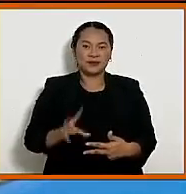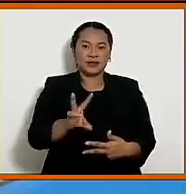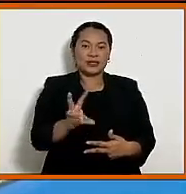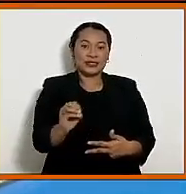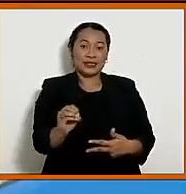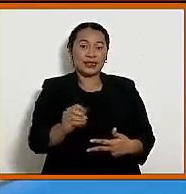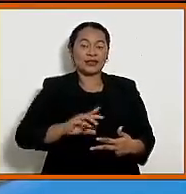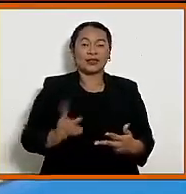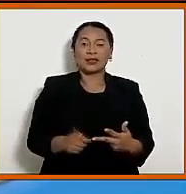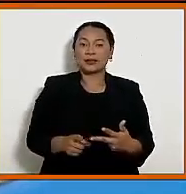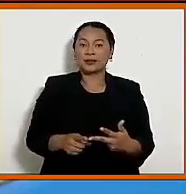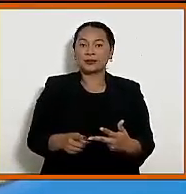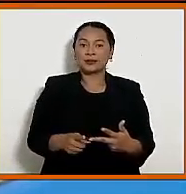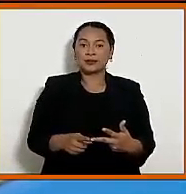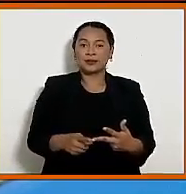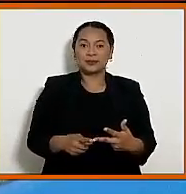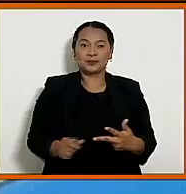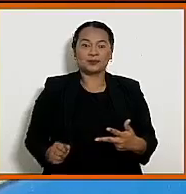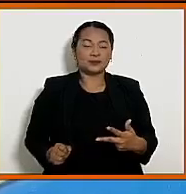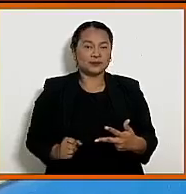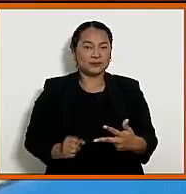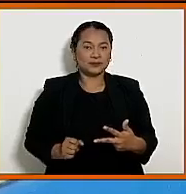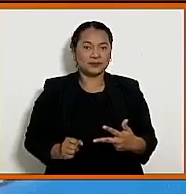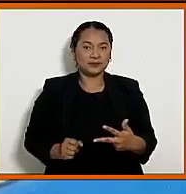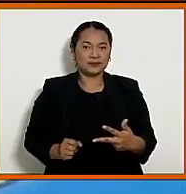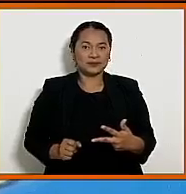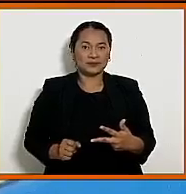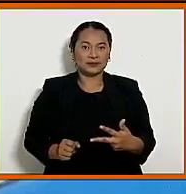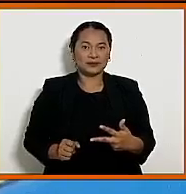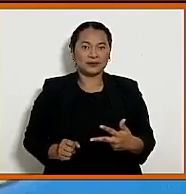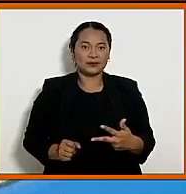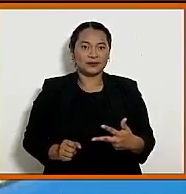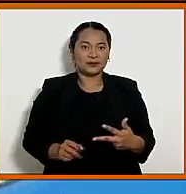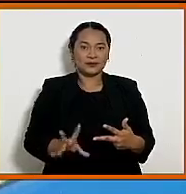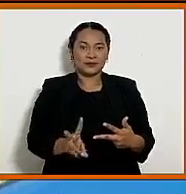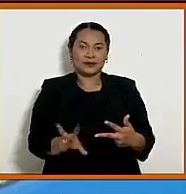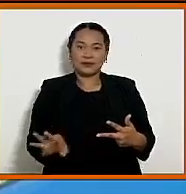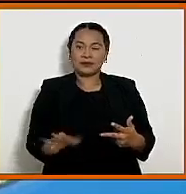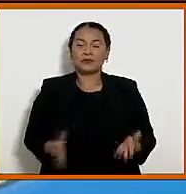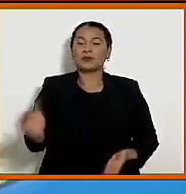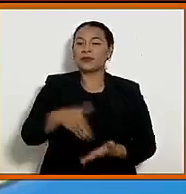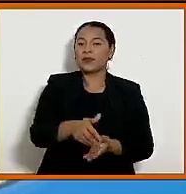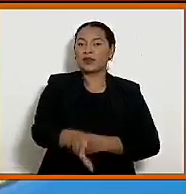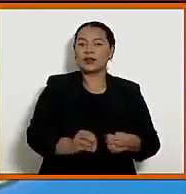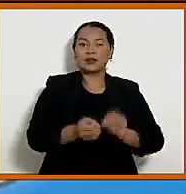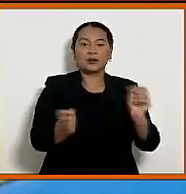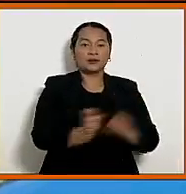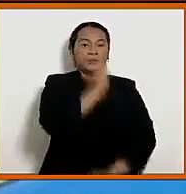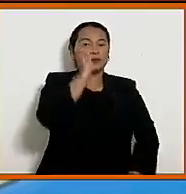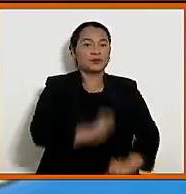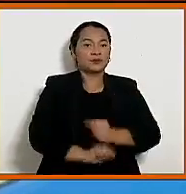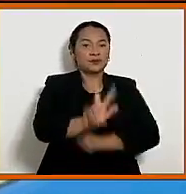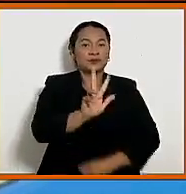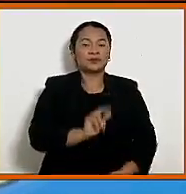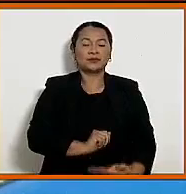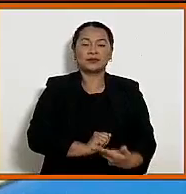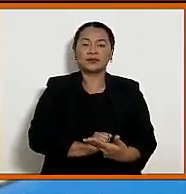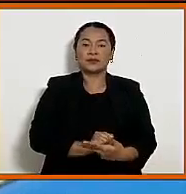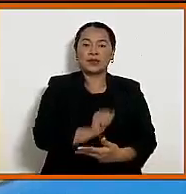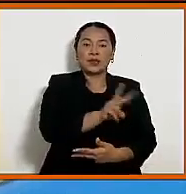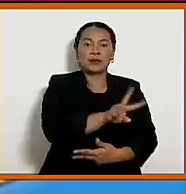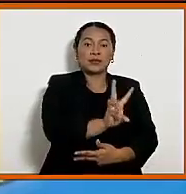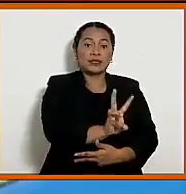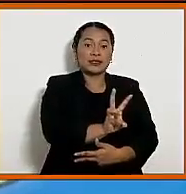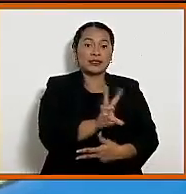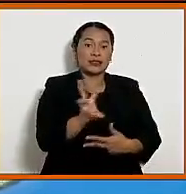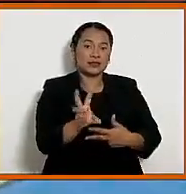60. Tercer y decisivo número ganador, este es el 79. Los tres números ganadores para Pega 3 son